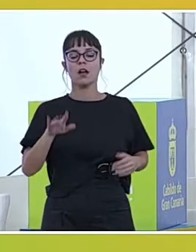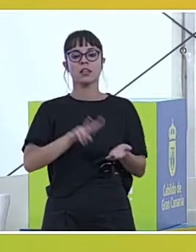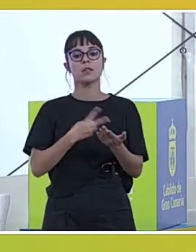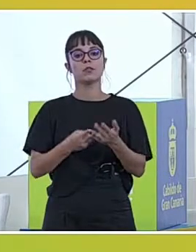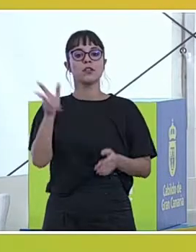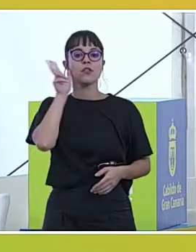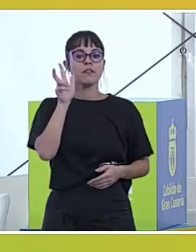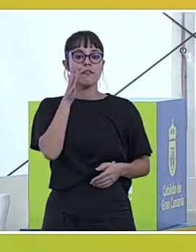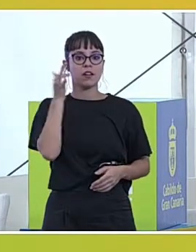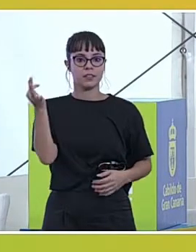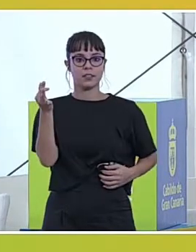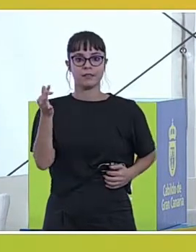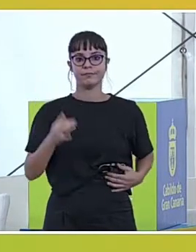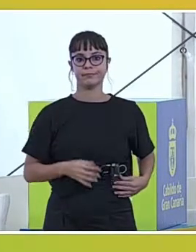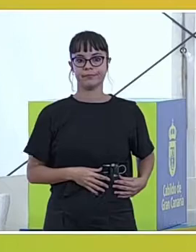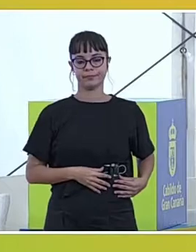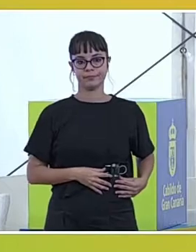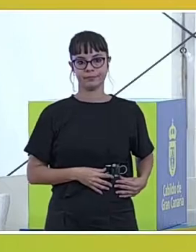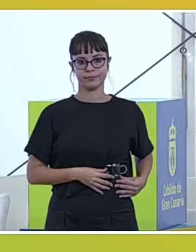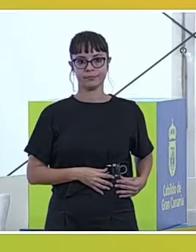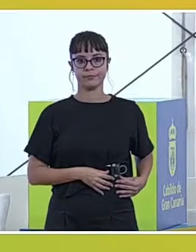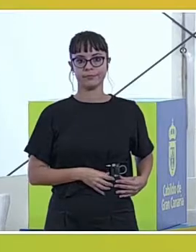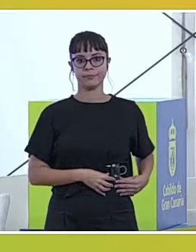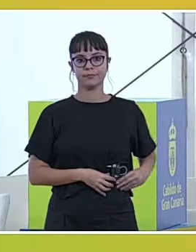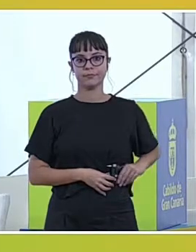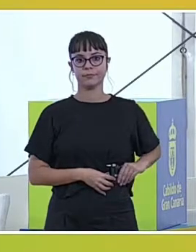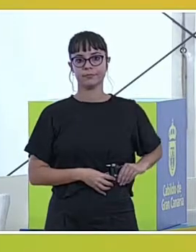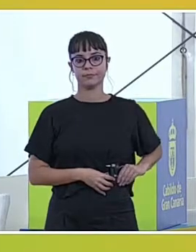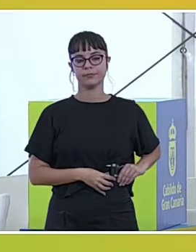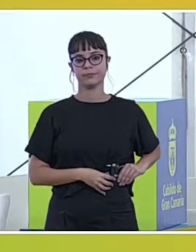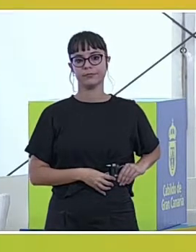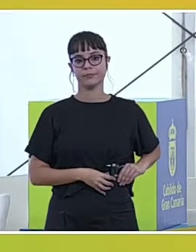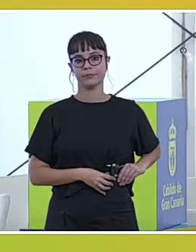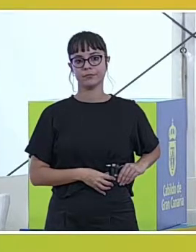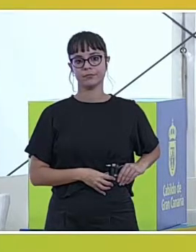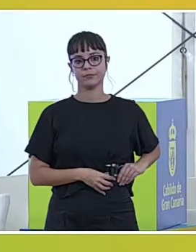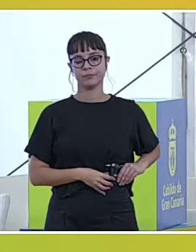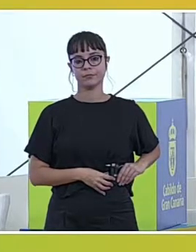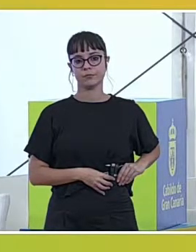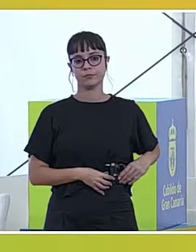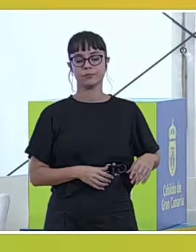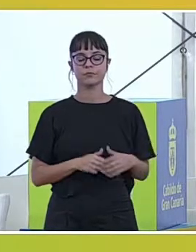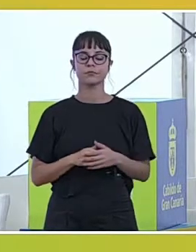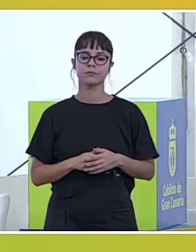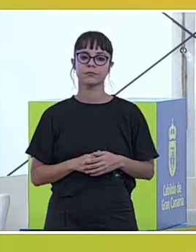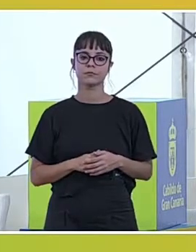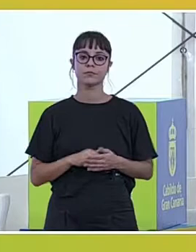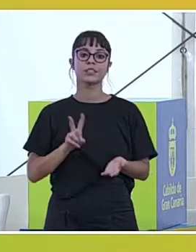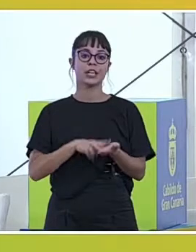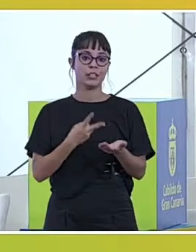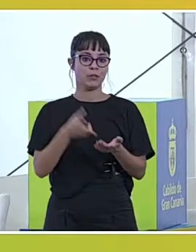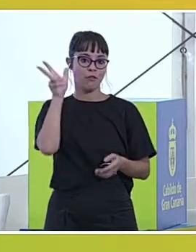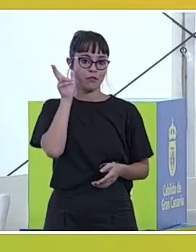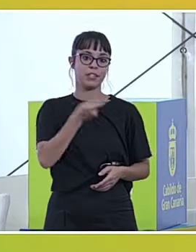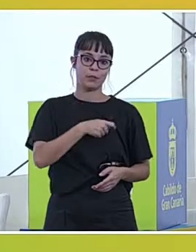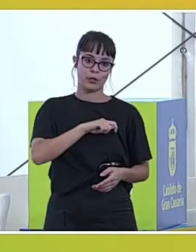Vale, entonces, eso de manera teórica. ¿Qué hemos realizado nosotros? De manera práctica, hemos realizado un estudio de caracterización de